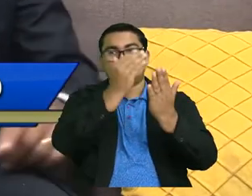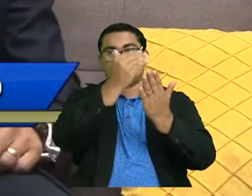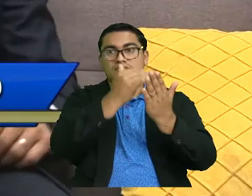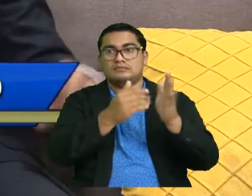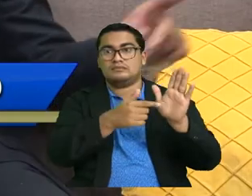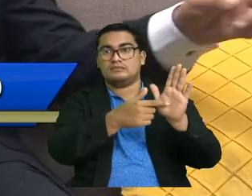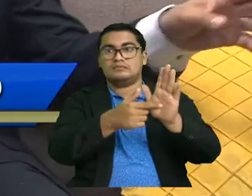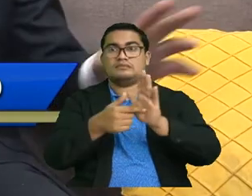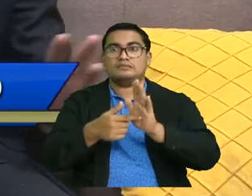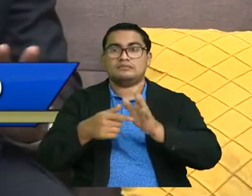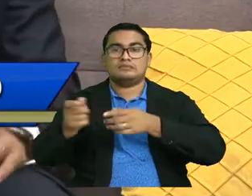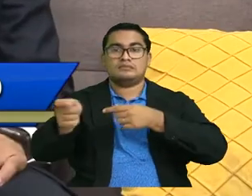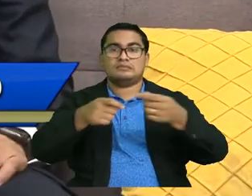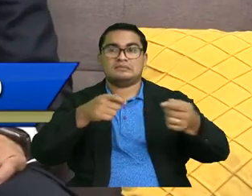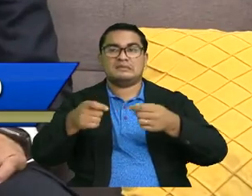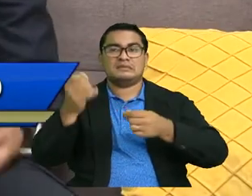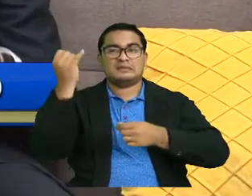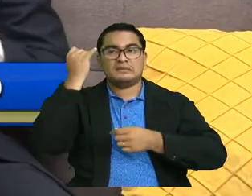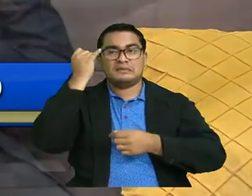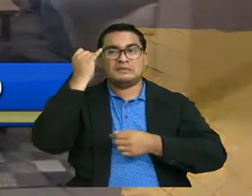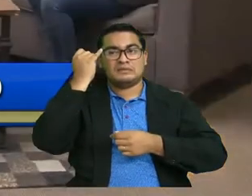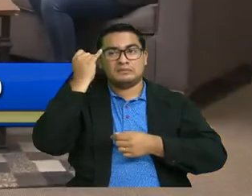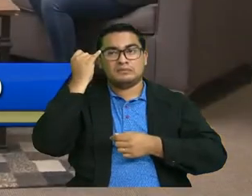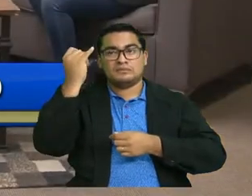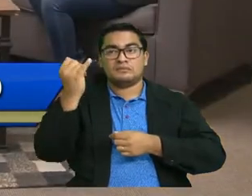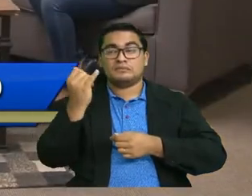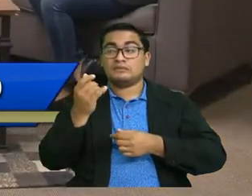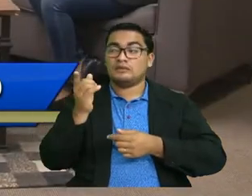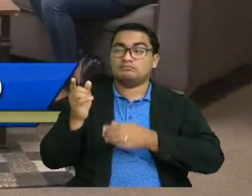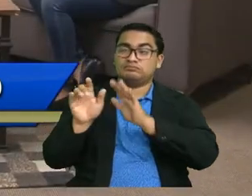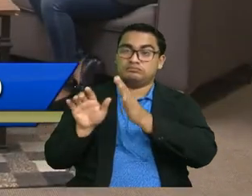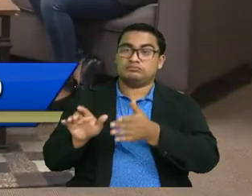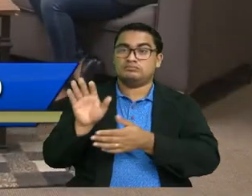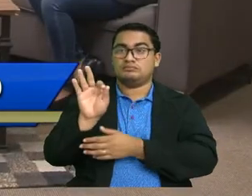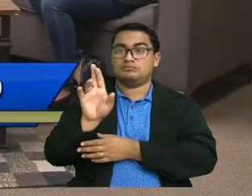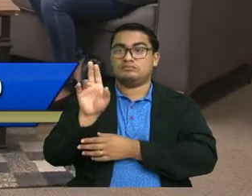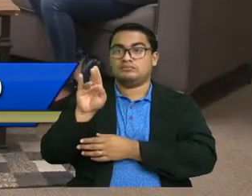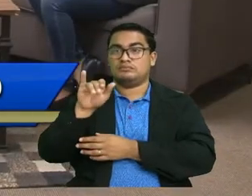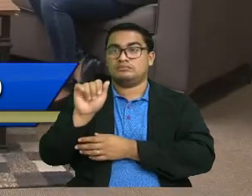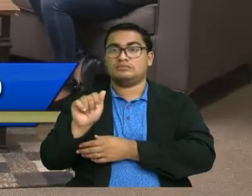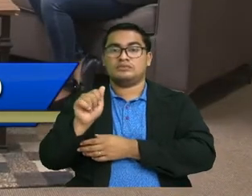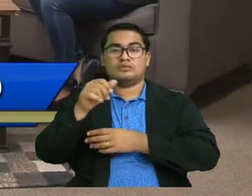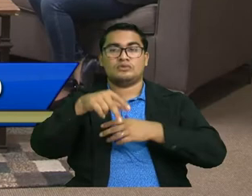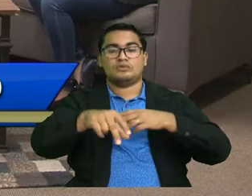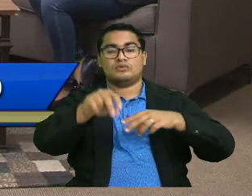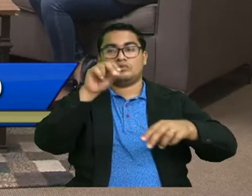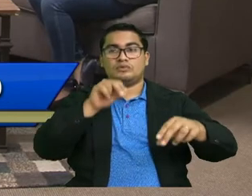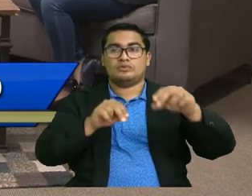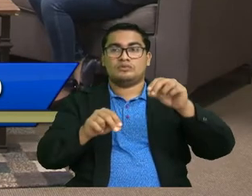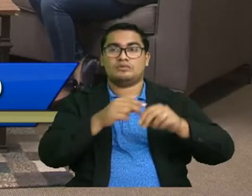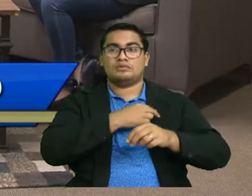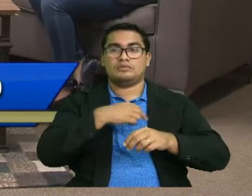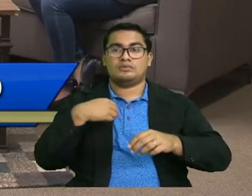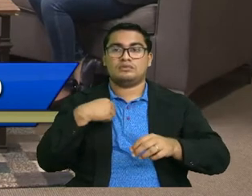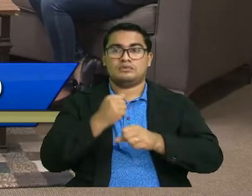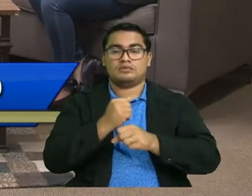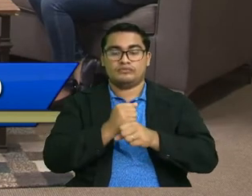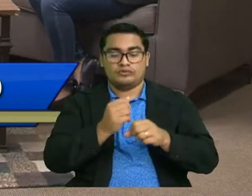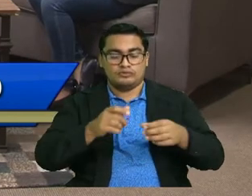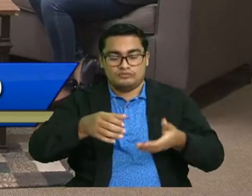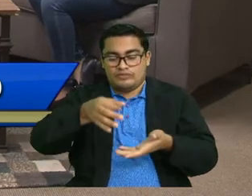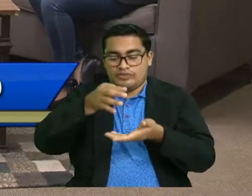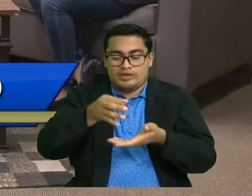emprendedor que hasta yo tenía interés, y lo hablamos con Frania, de Nueva Segovia, que hace unas tazas y unos